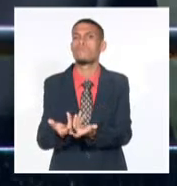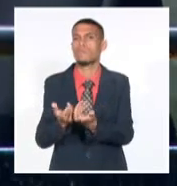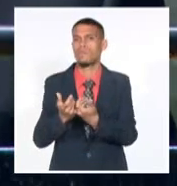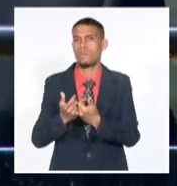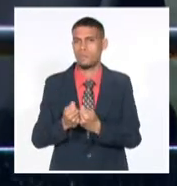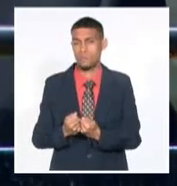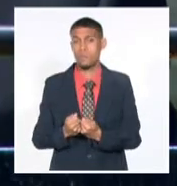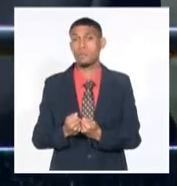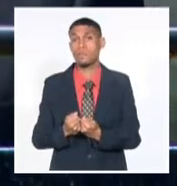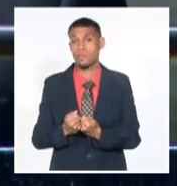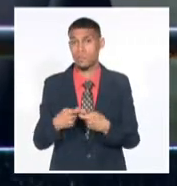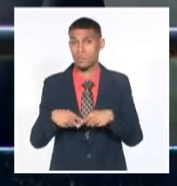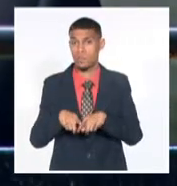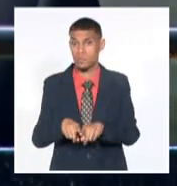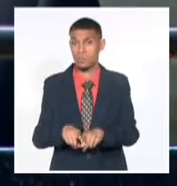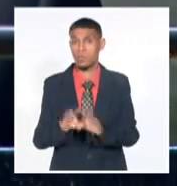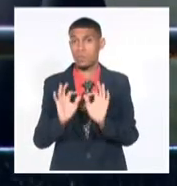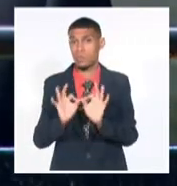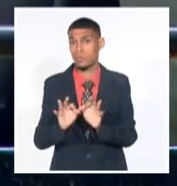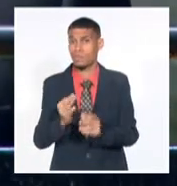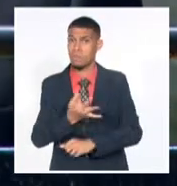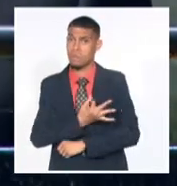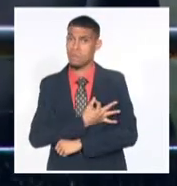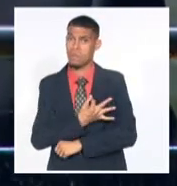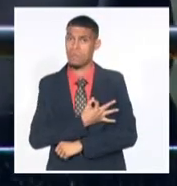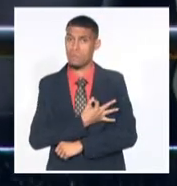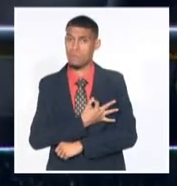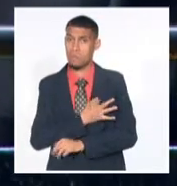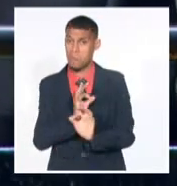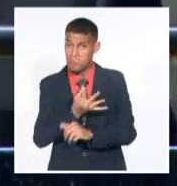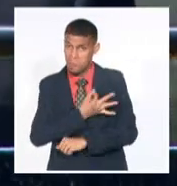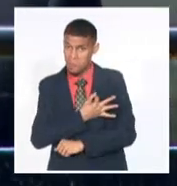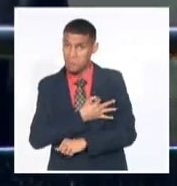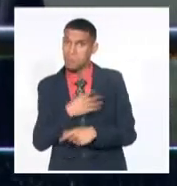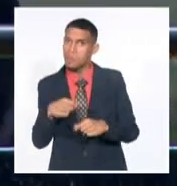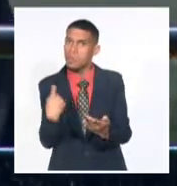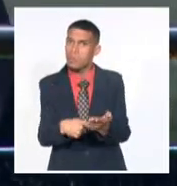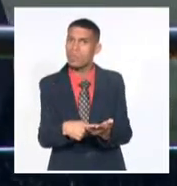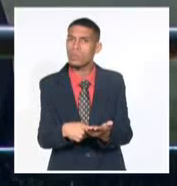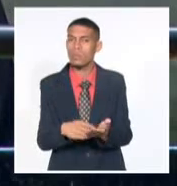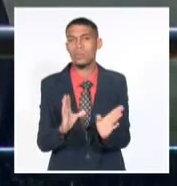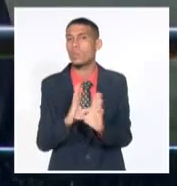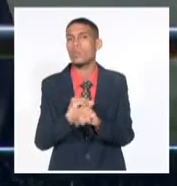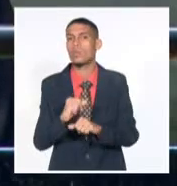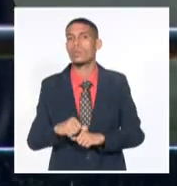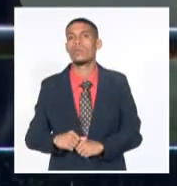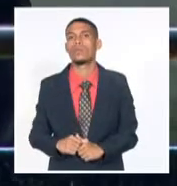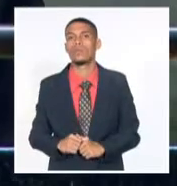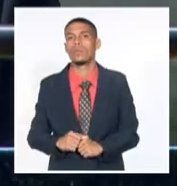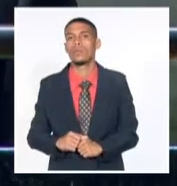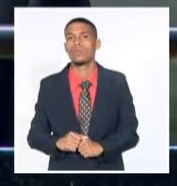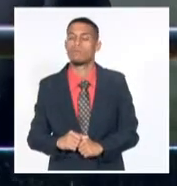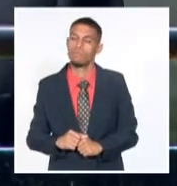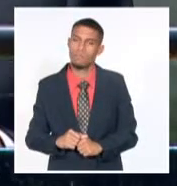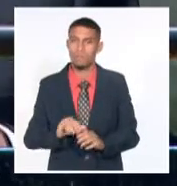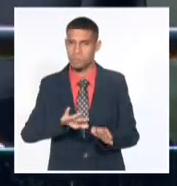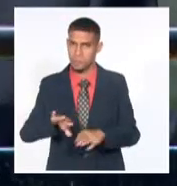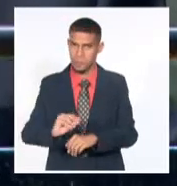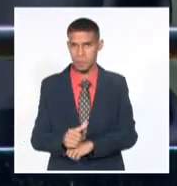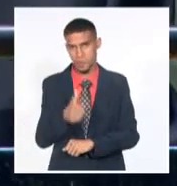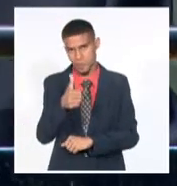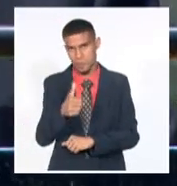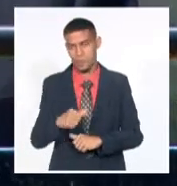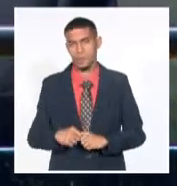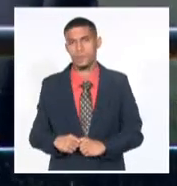que acompañan a sus medallas y premios. Señor Presidente, El